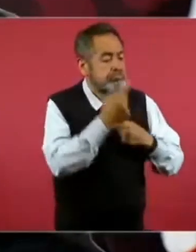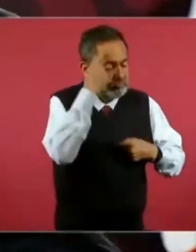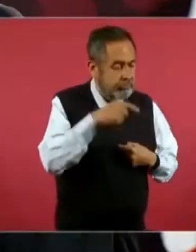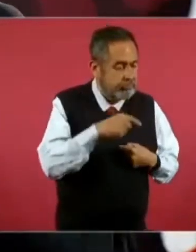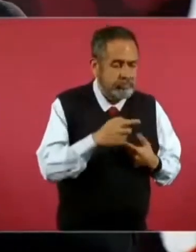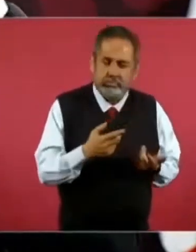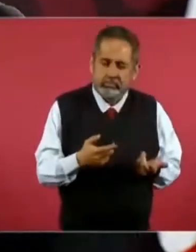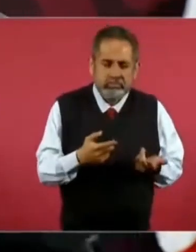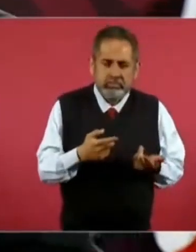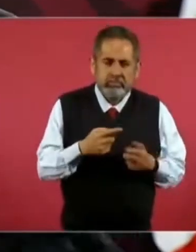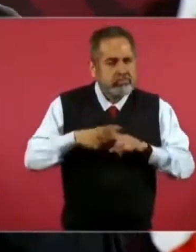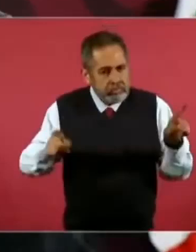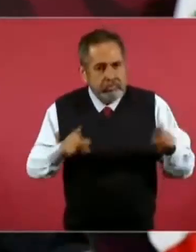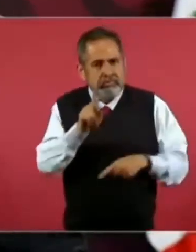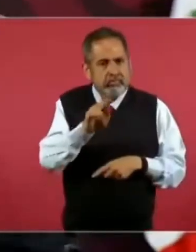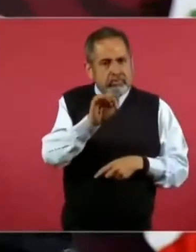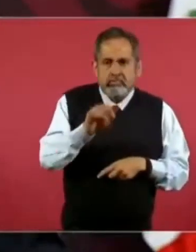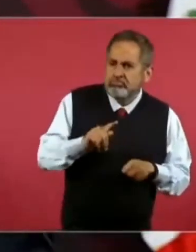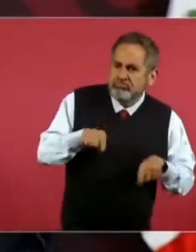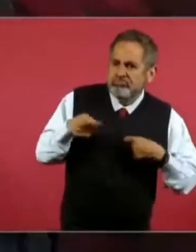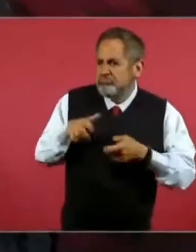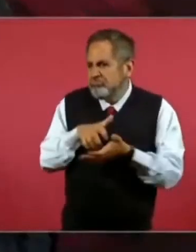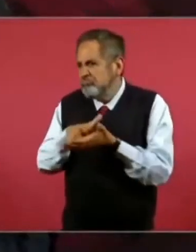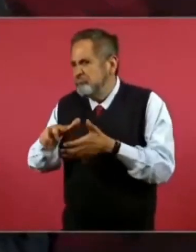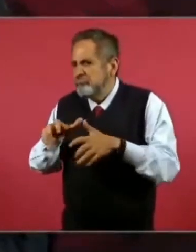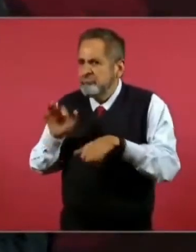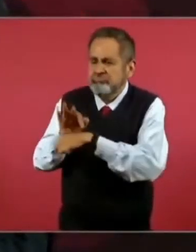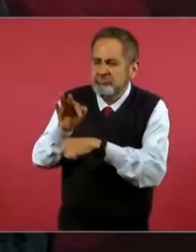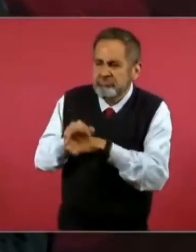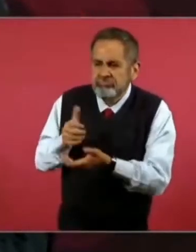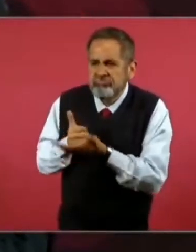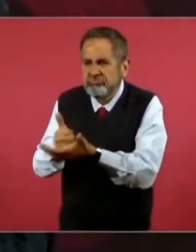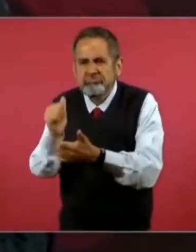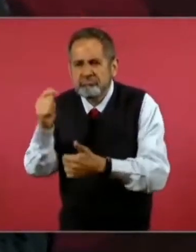servicio de todo el pueblo.